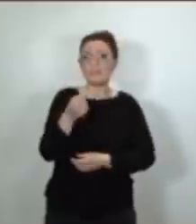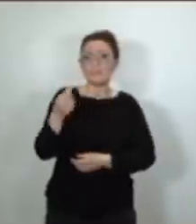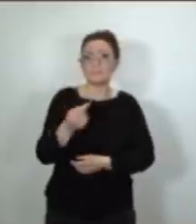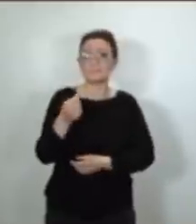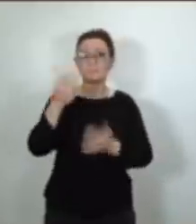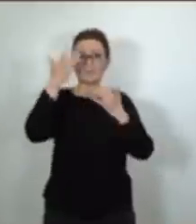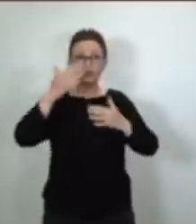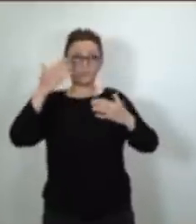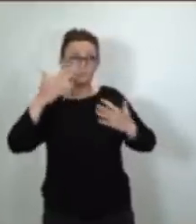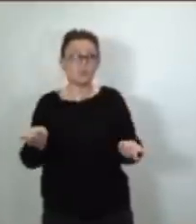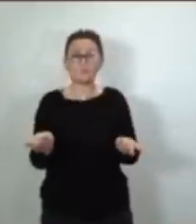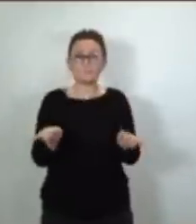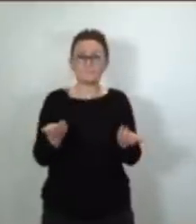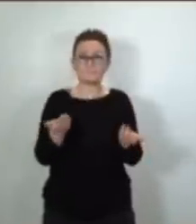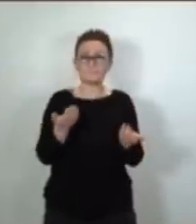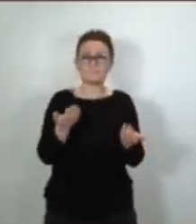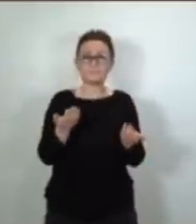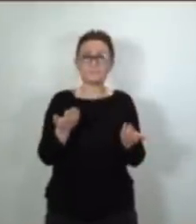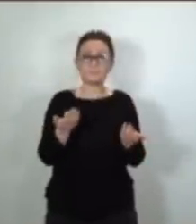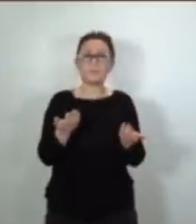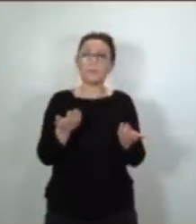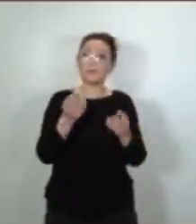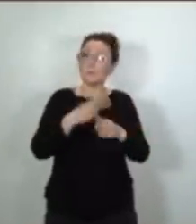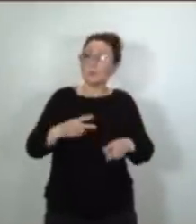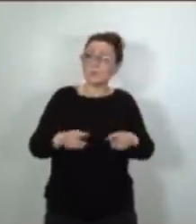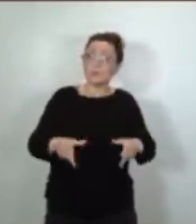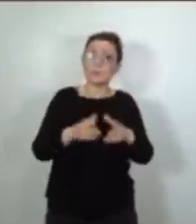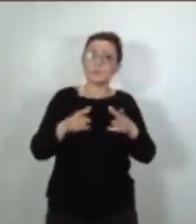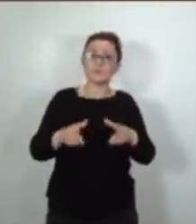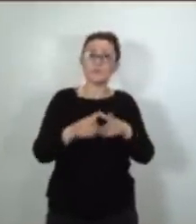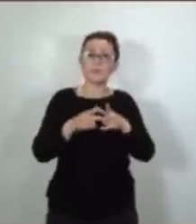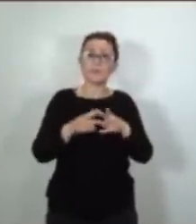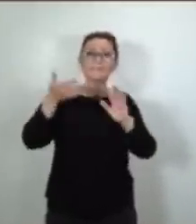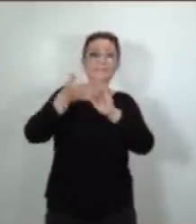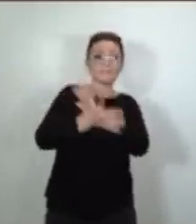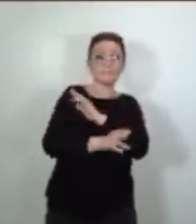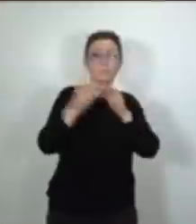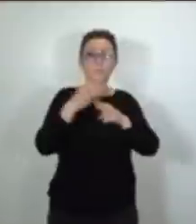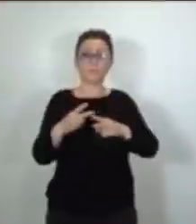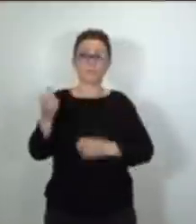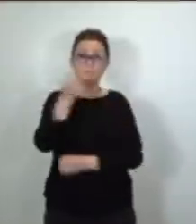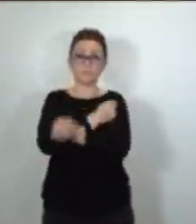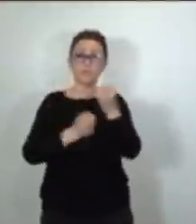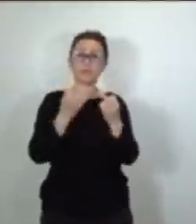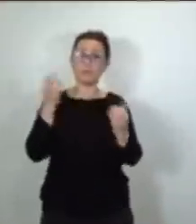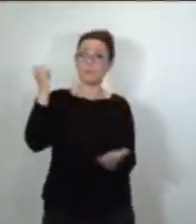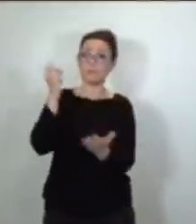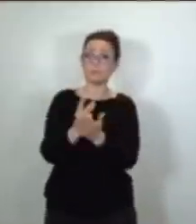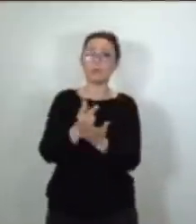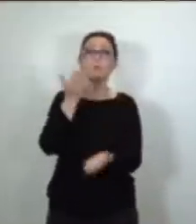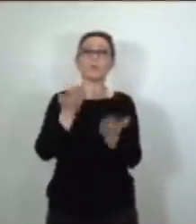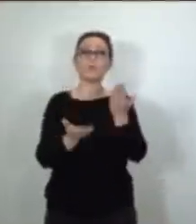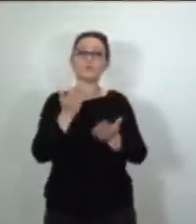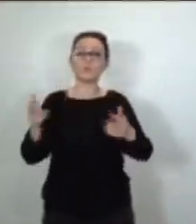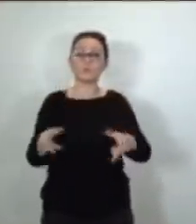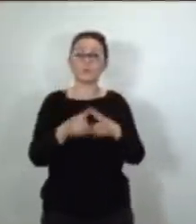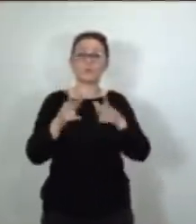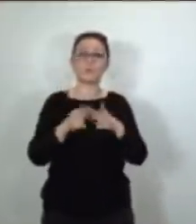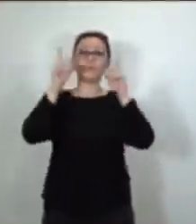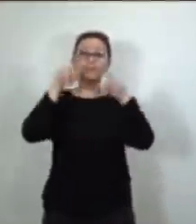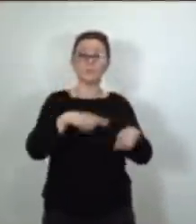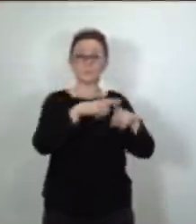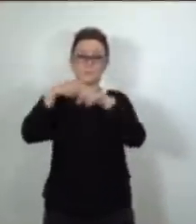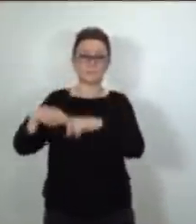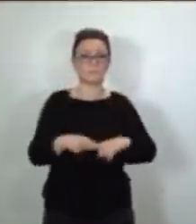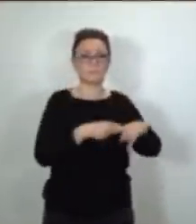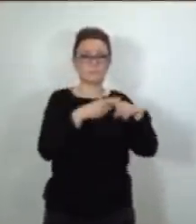ilusión. Las políticas sociales son más que ninguna otra cosa políticas económicas que deben apostar por la justicia social y la redistribución